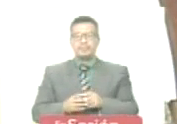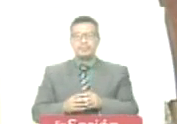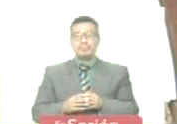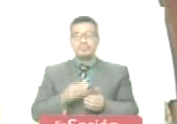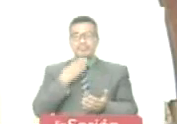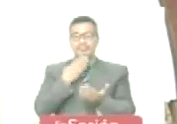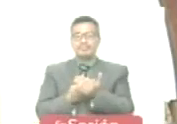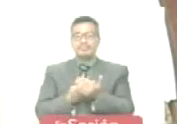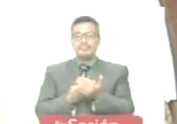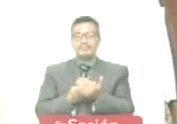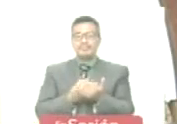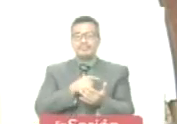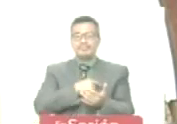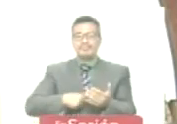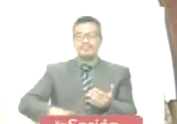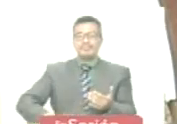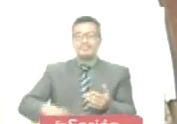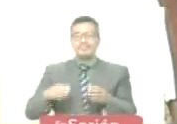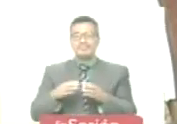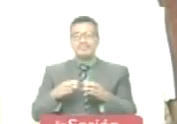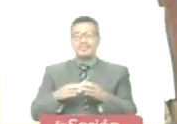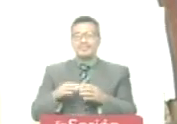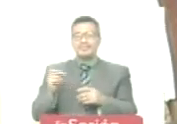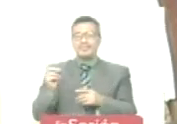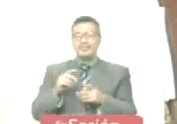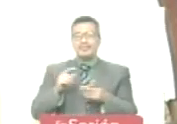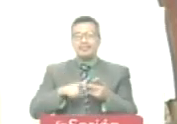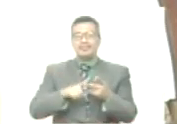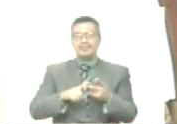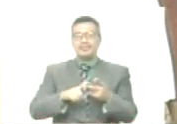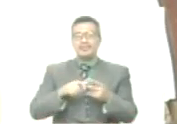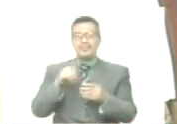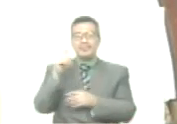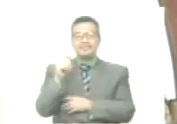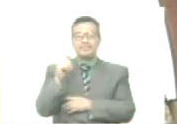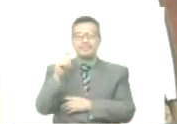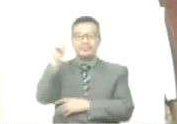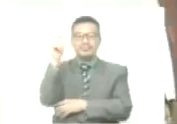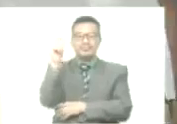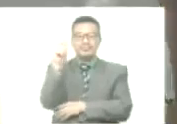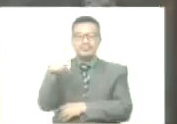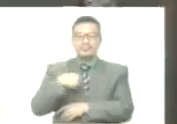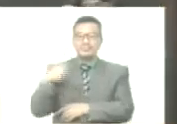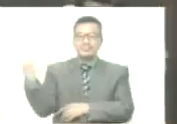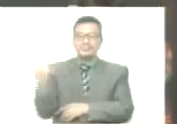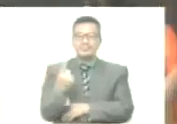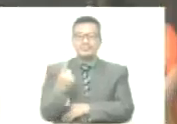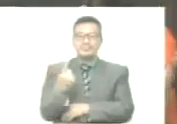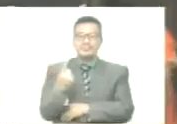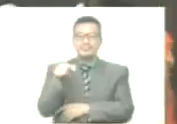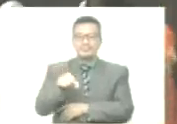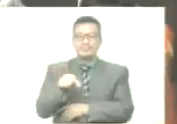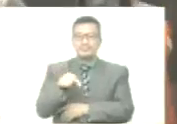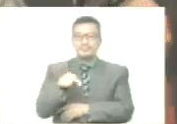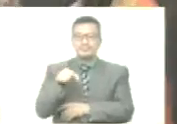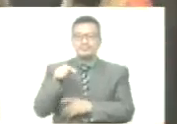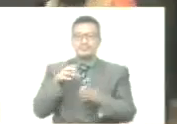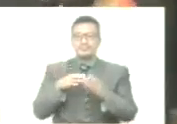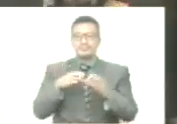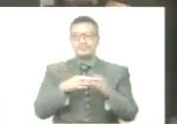Gracias, señor presidente, colegas parlamentarios. Yo creo que los diputados, cuando venimos a sesión, debemos